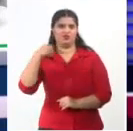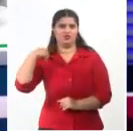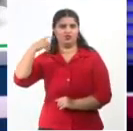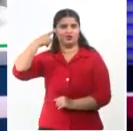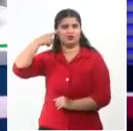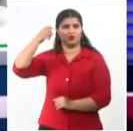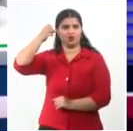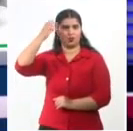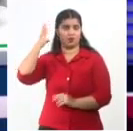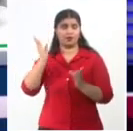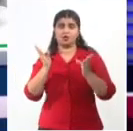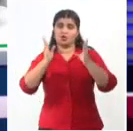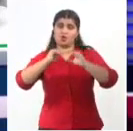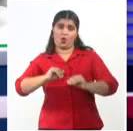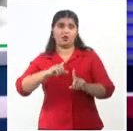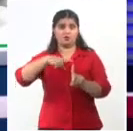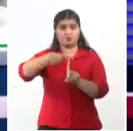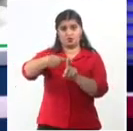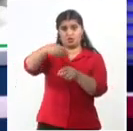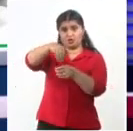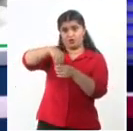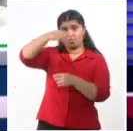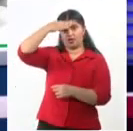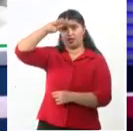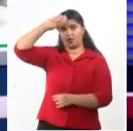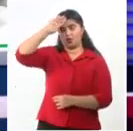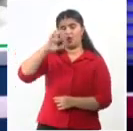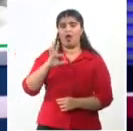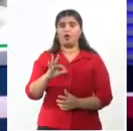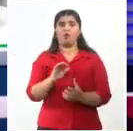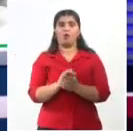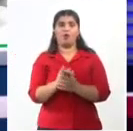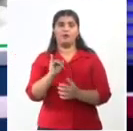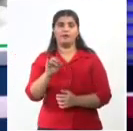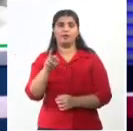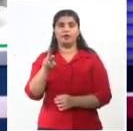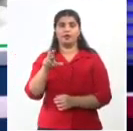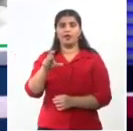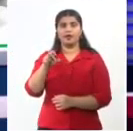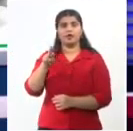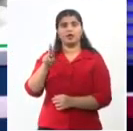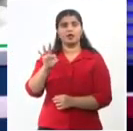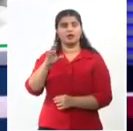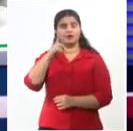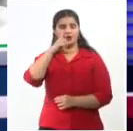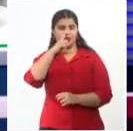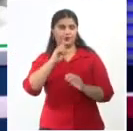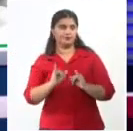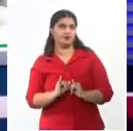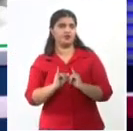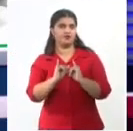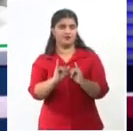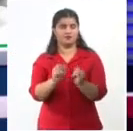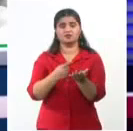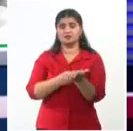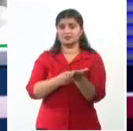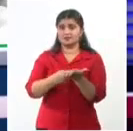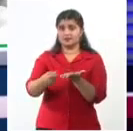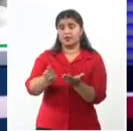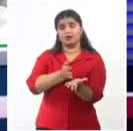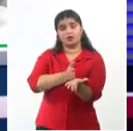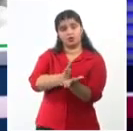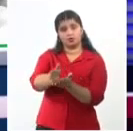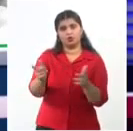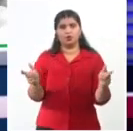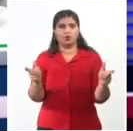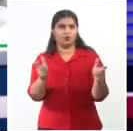ningún caso de Omicron ha sido reportado en el país. Entre los datos relevantes de la semana es que continúa decreciendo el